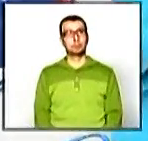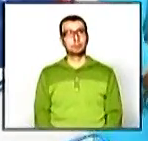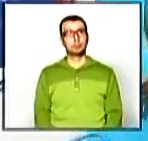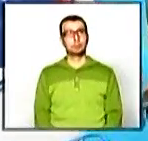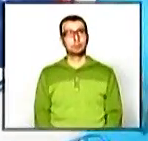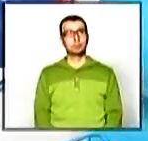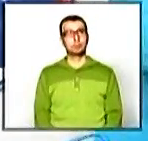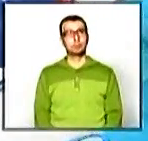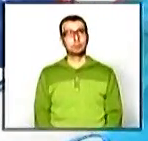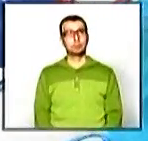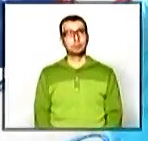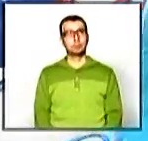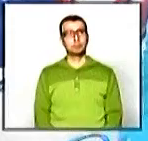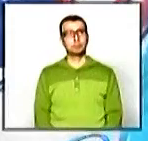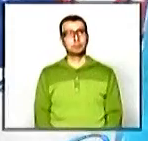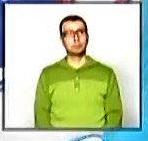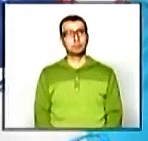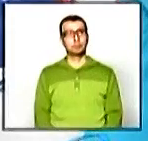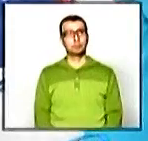bien. Inhala.